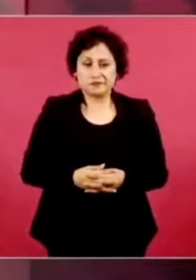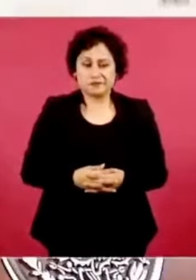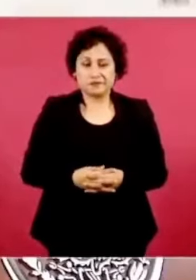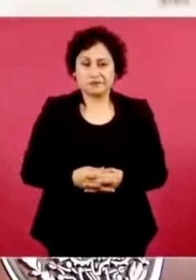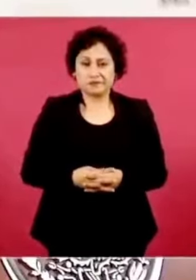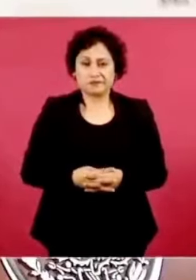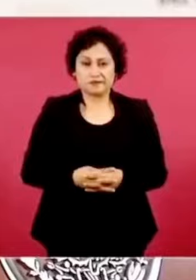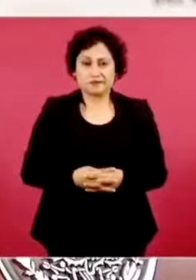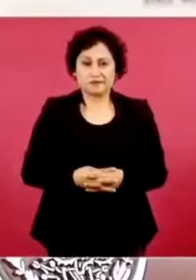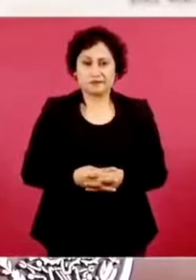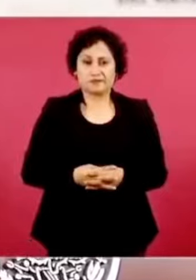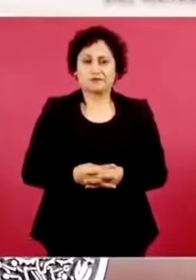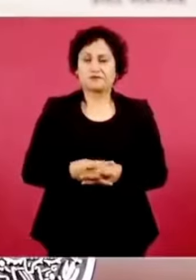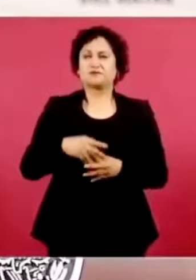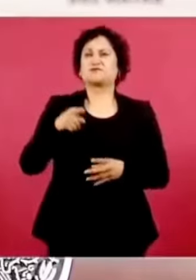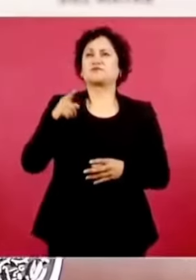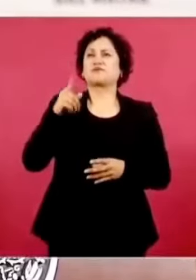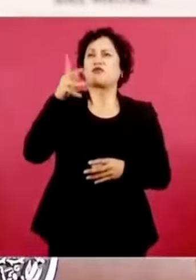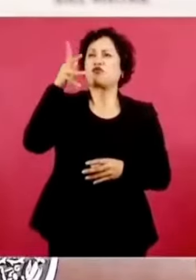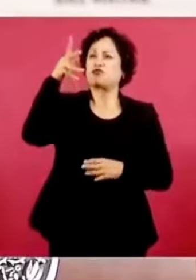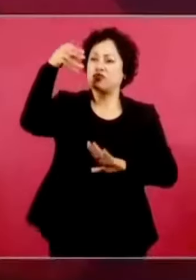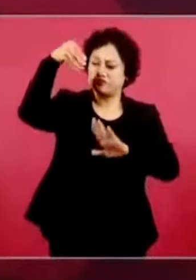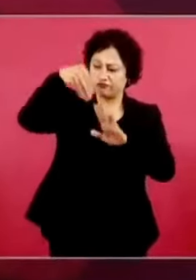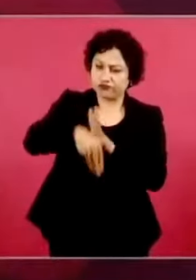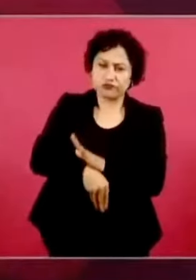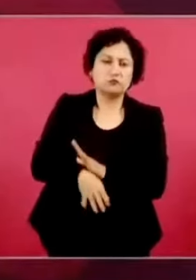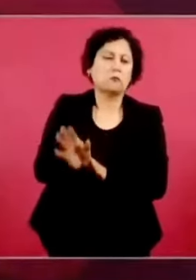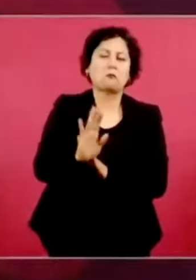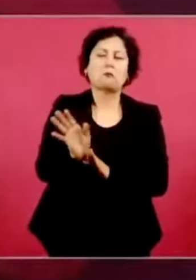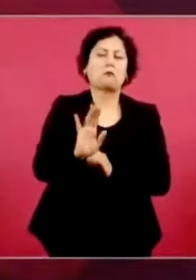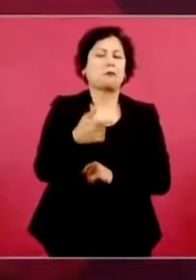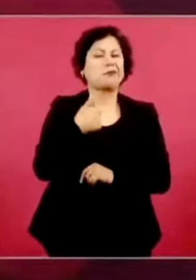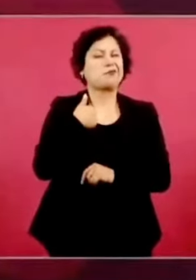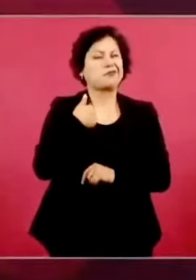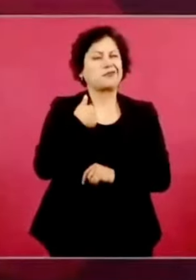ningún despeñadero. ¿Sí?